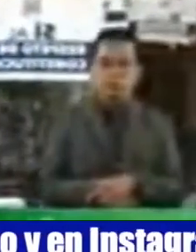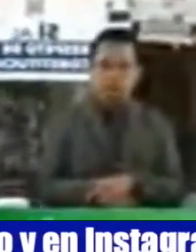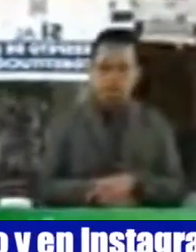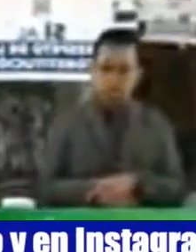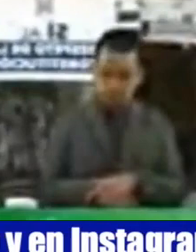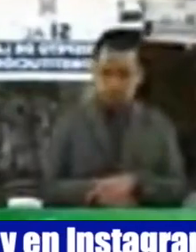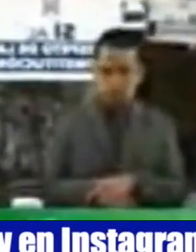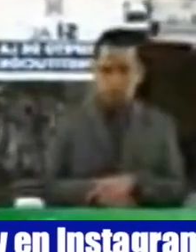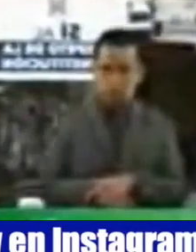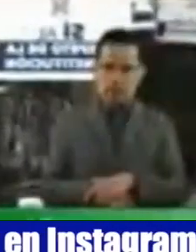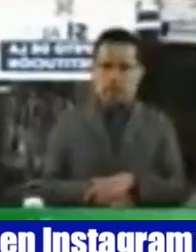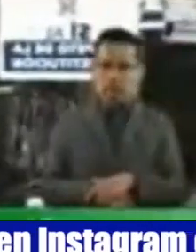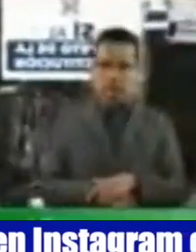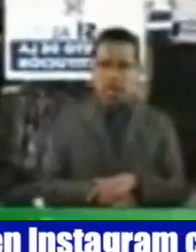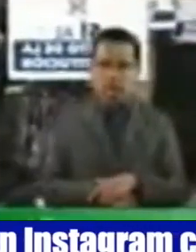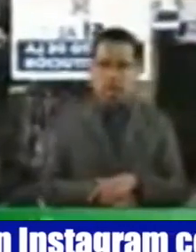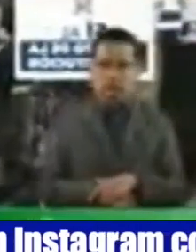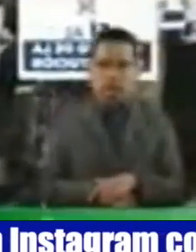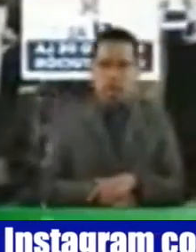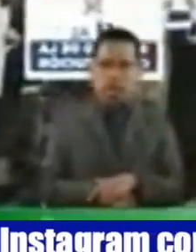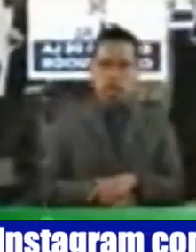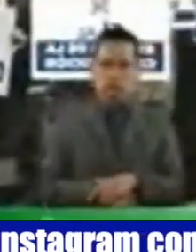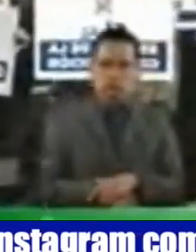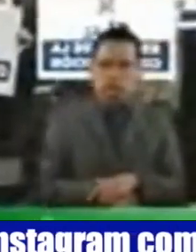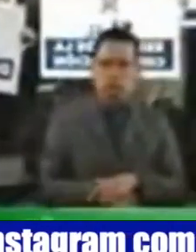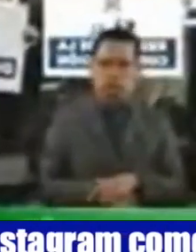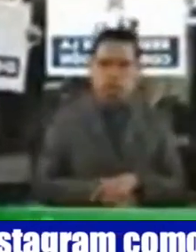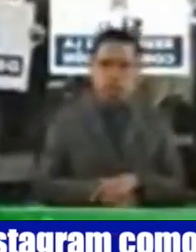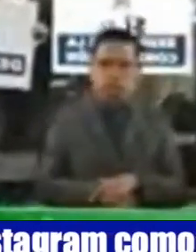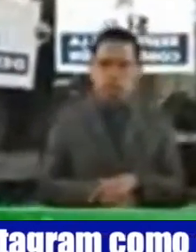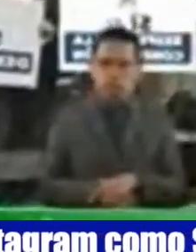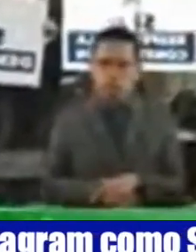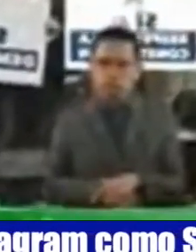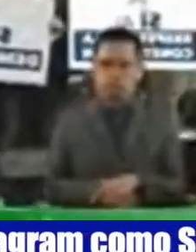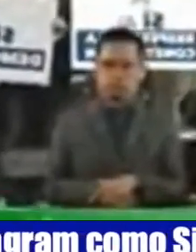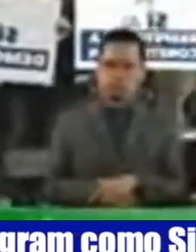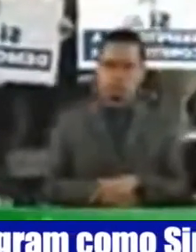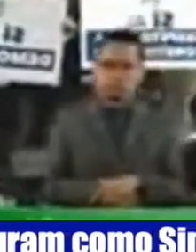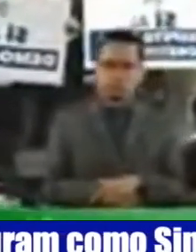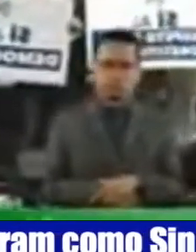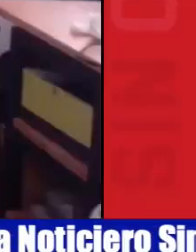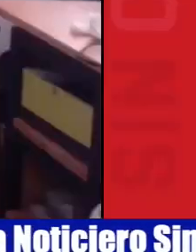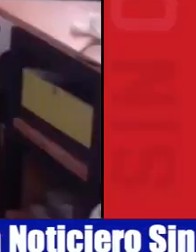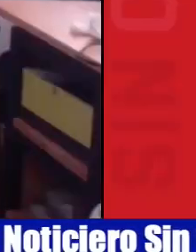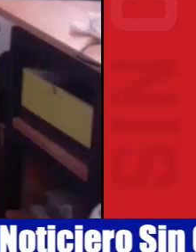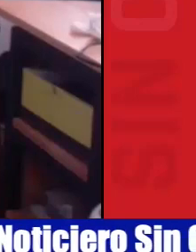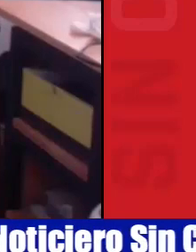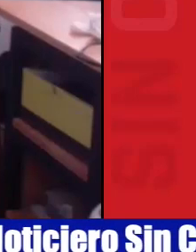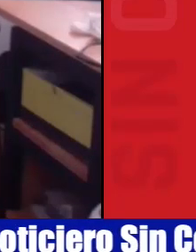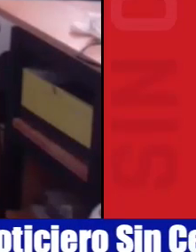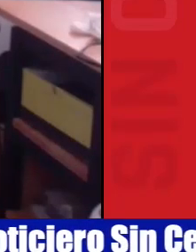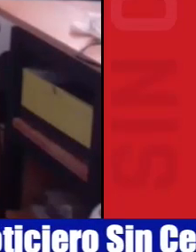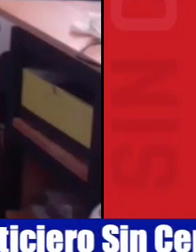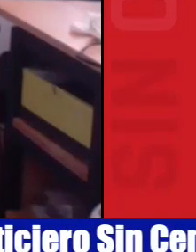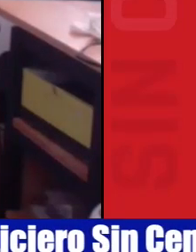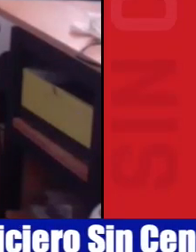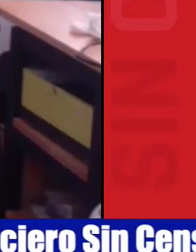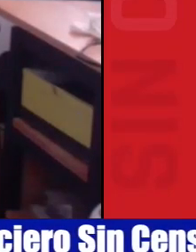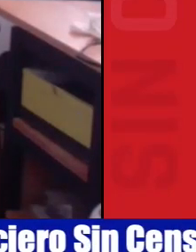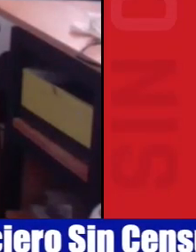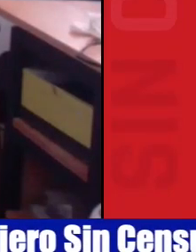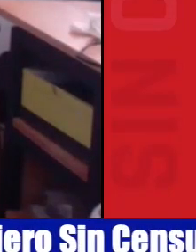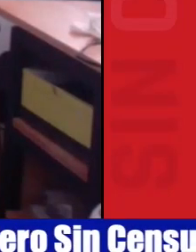solo liderazgo hoy dentro de la derecha mexicana que tú digas, bueno, este güey por lo menos tiene imaginación, ¿no? O por lo menos sabe de lo que está